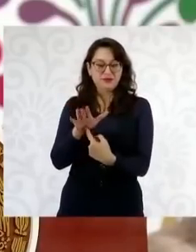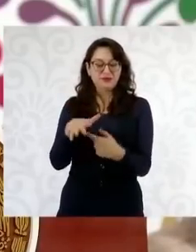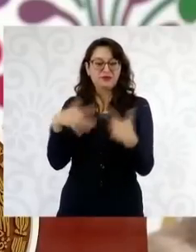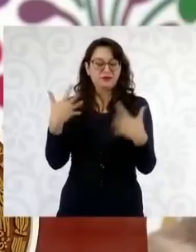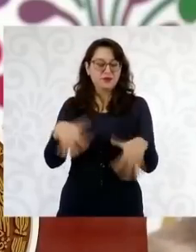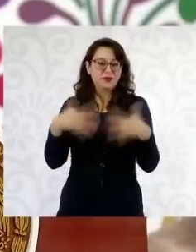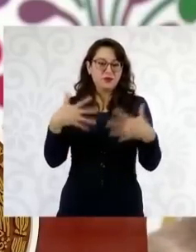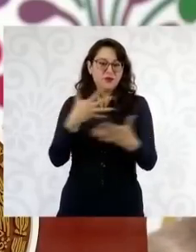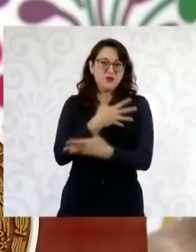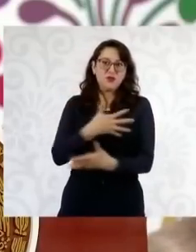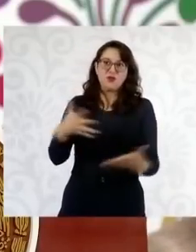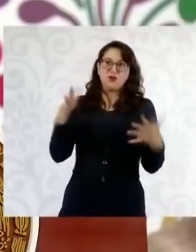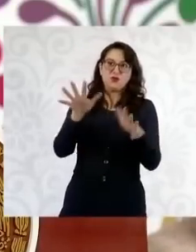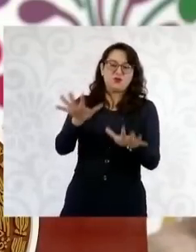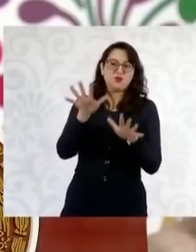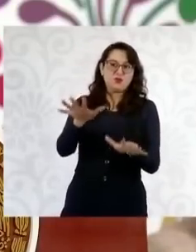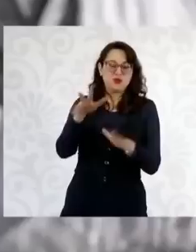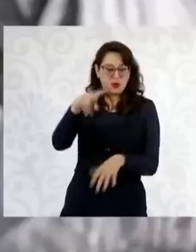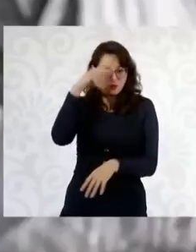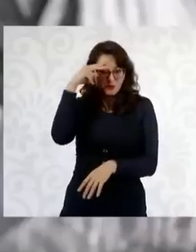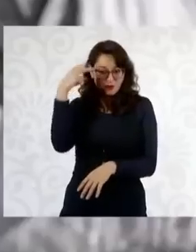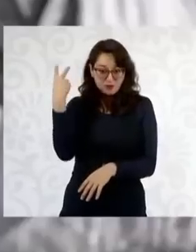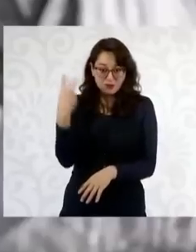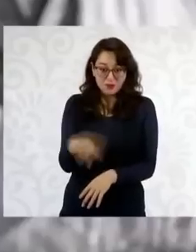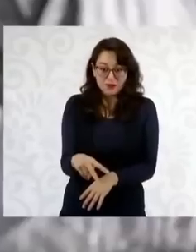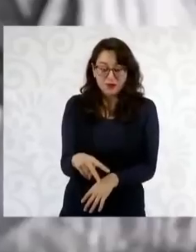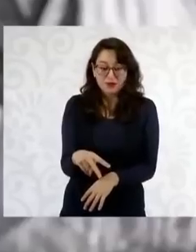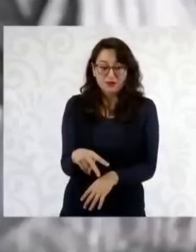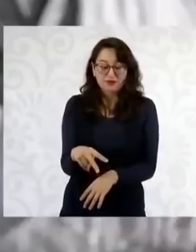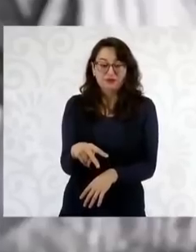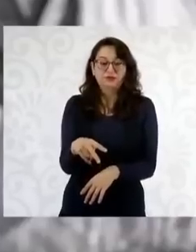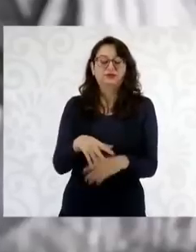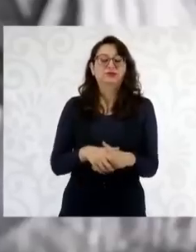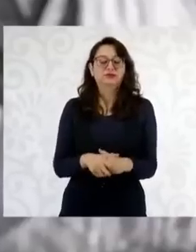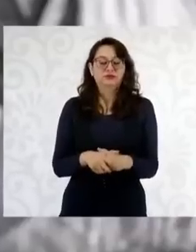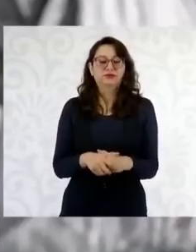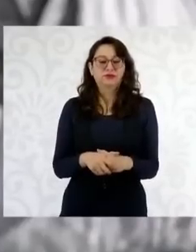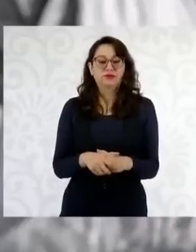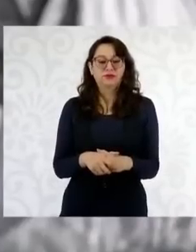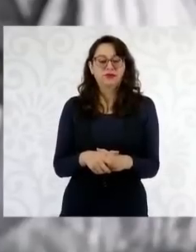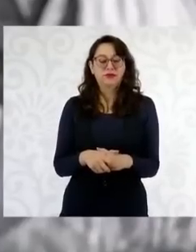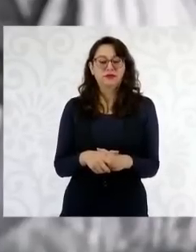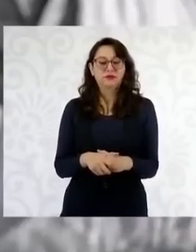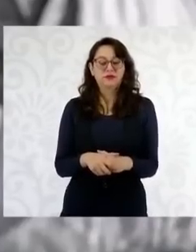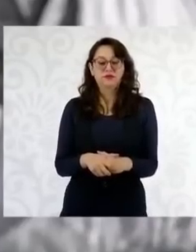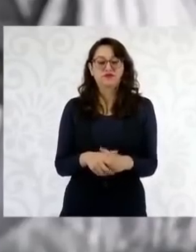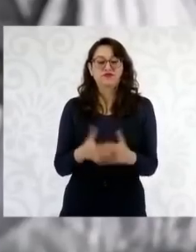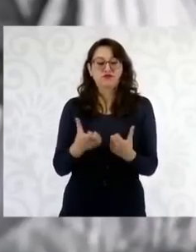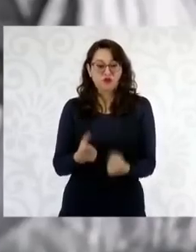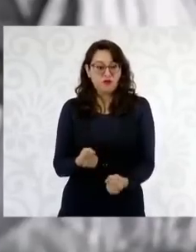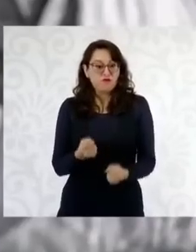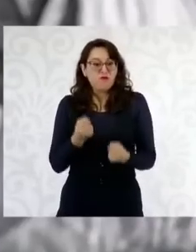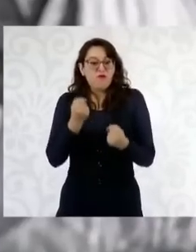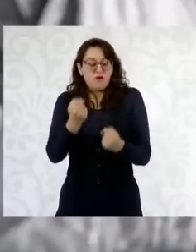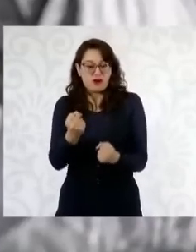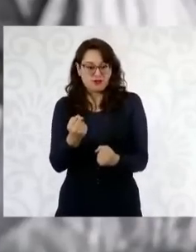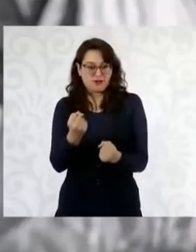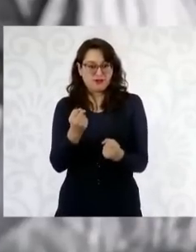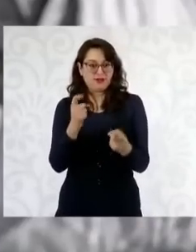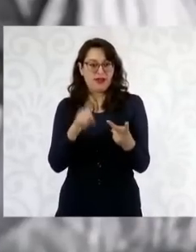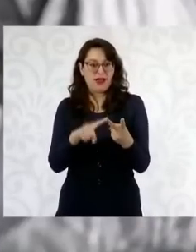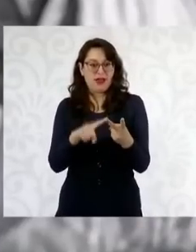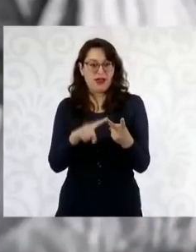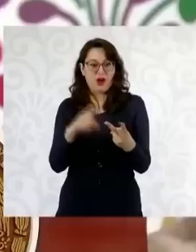cultural de México, sobre todo la fuerza y la diversidad de